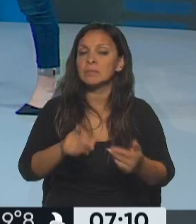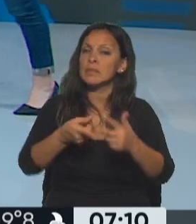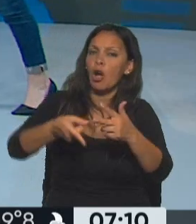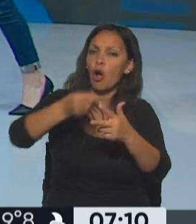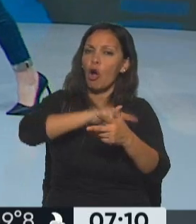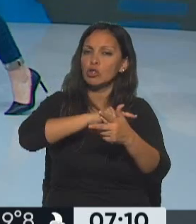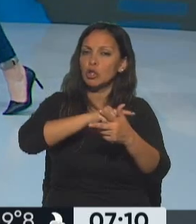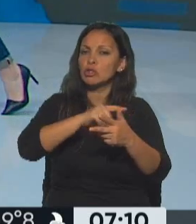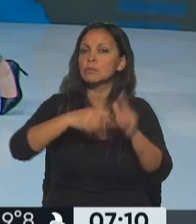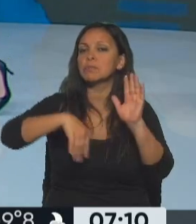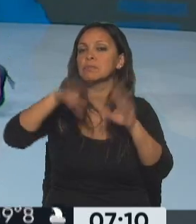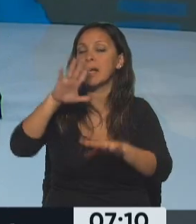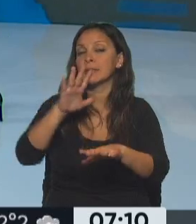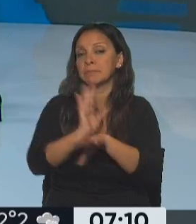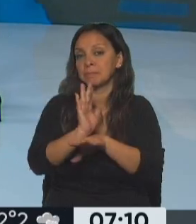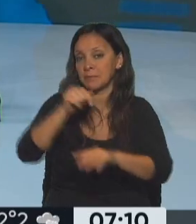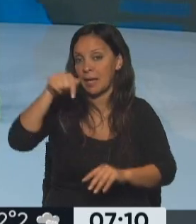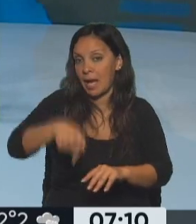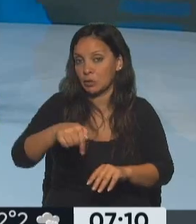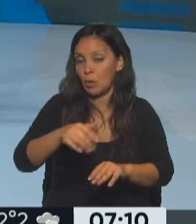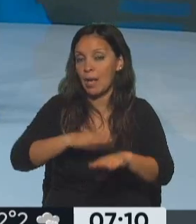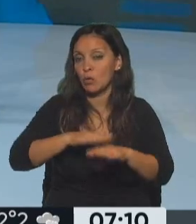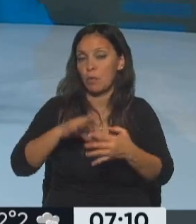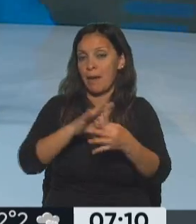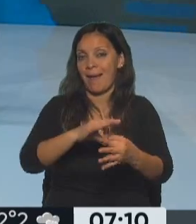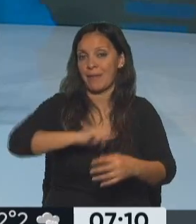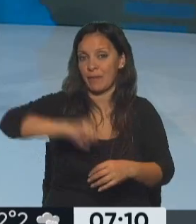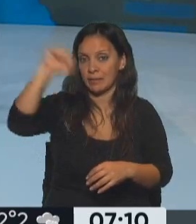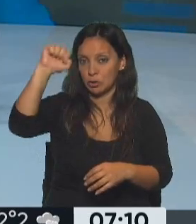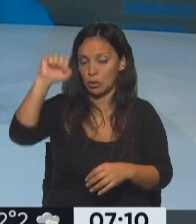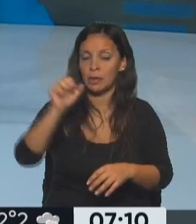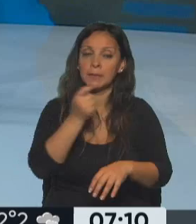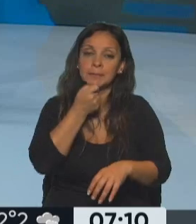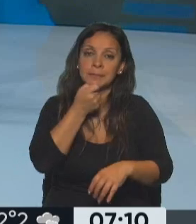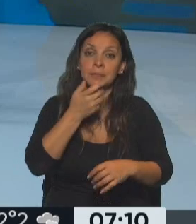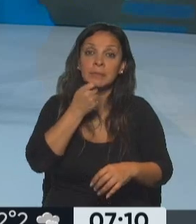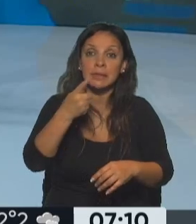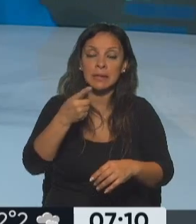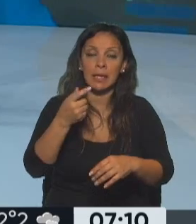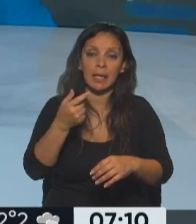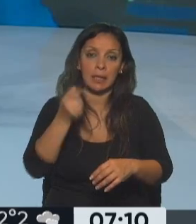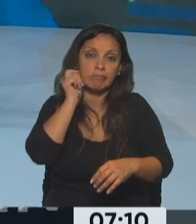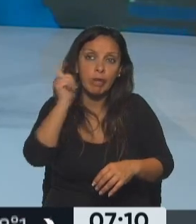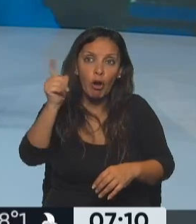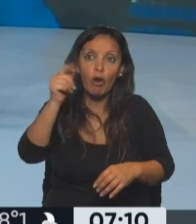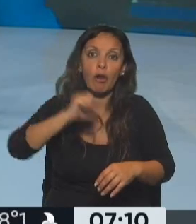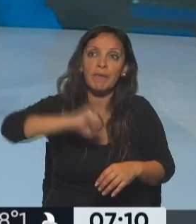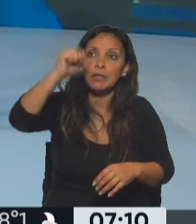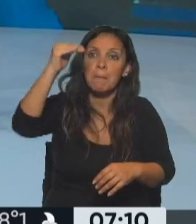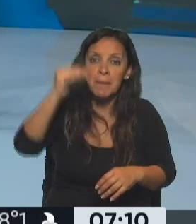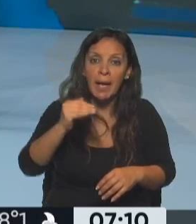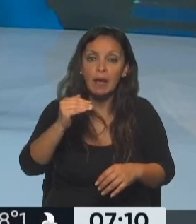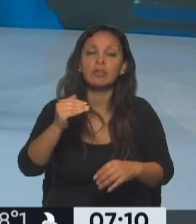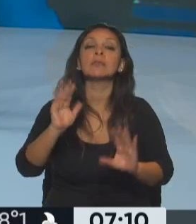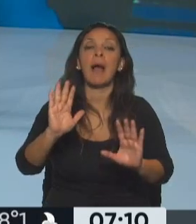son más de la coyuntura del momento por la inflación. Uno imagina que si logra combatir la inflación y los números empiezan a bajar, este tipo de